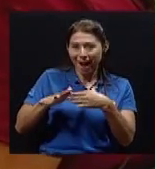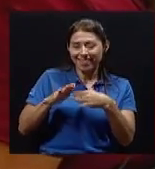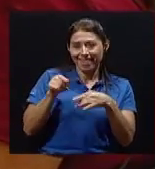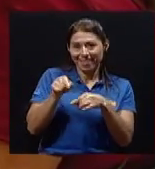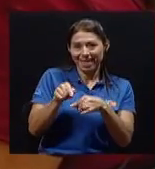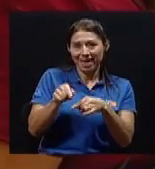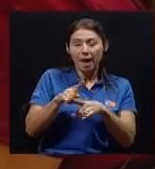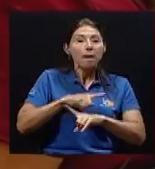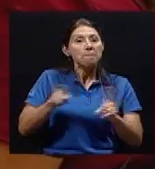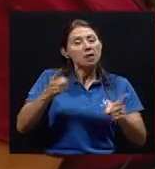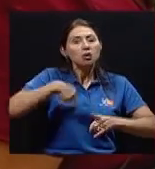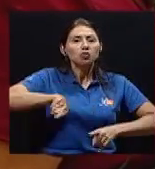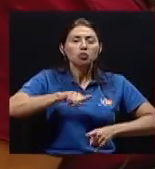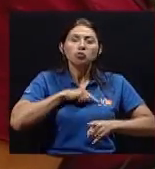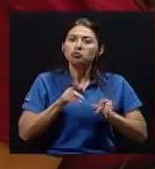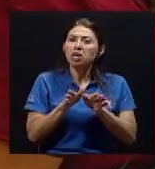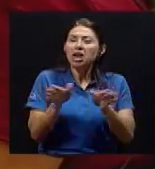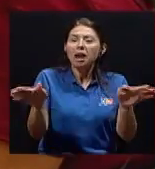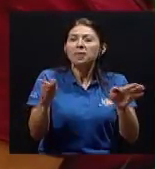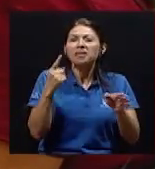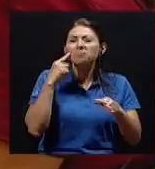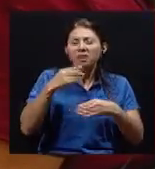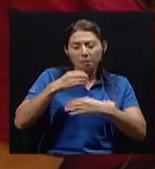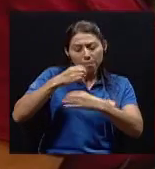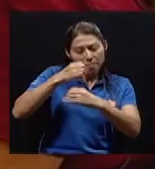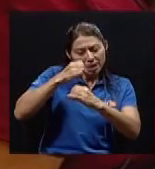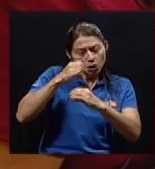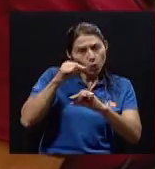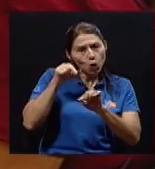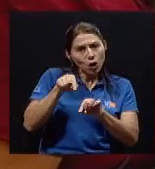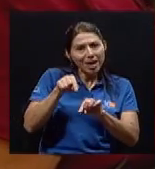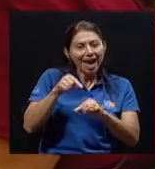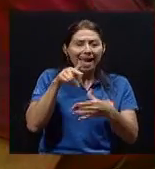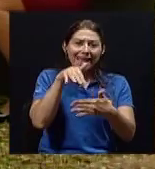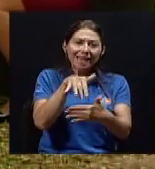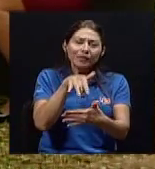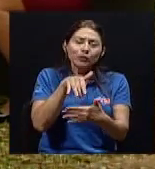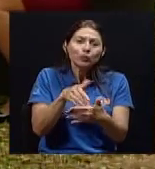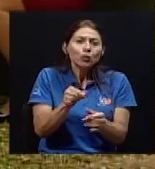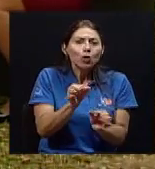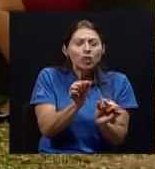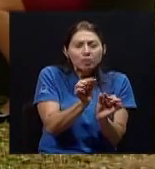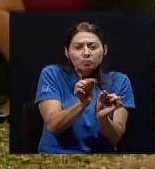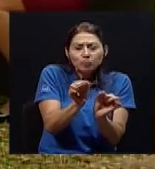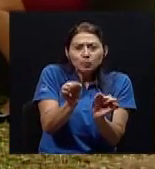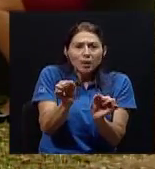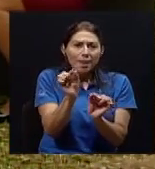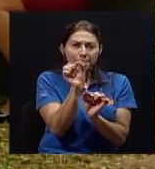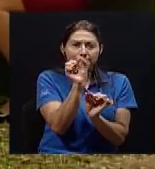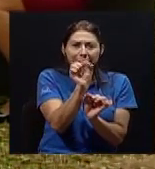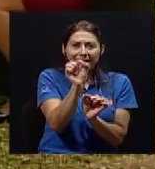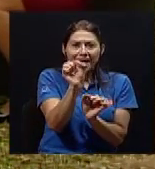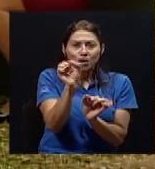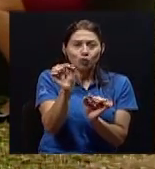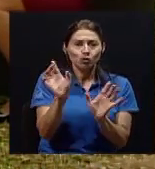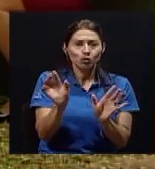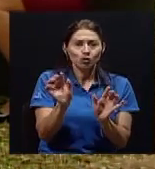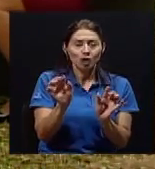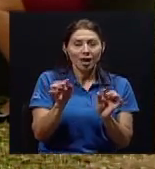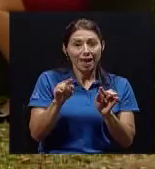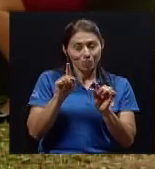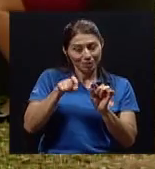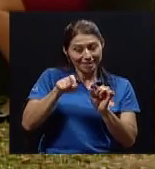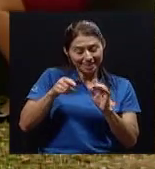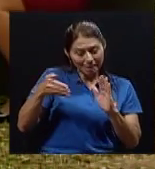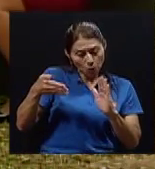en términos generales nos referimos a la microbiología como el estudio de los seres muy pequeños. Va a incluir